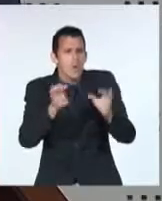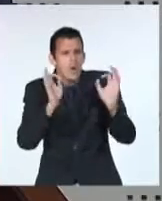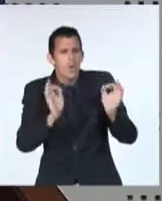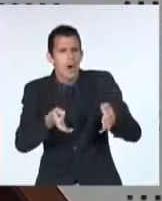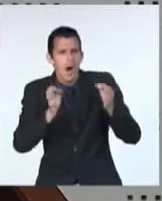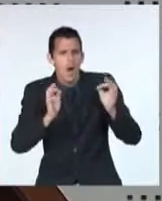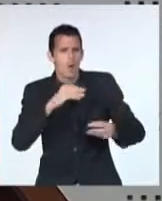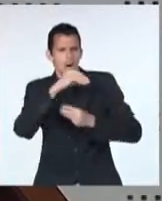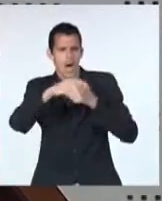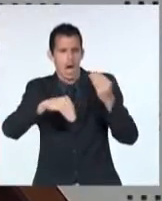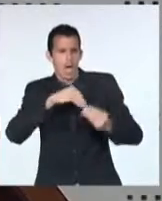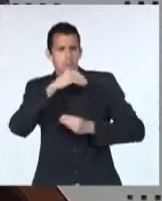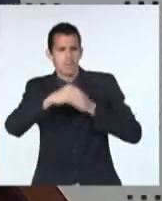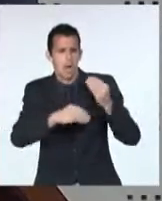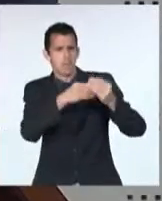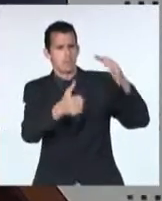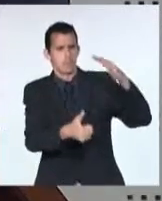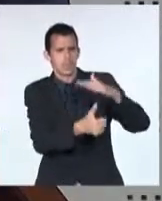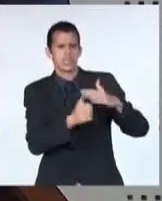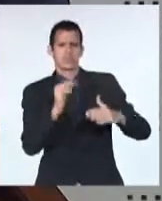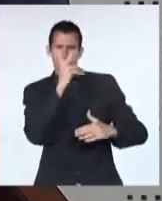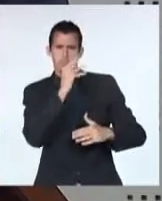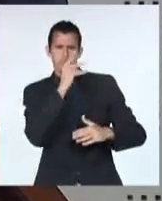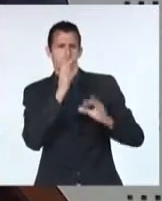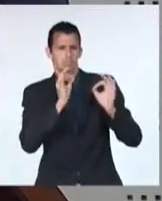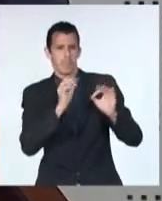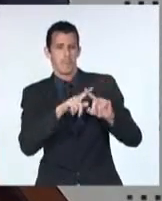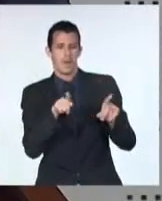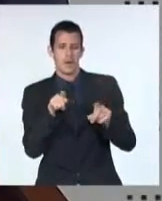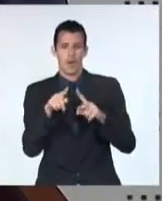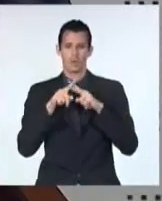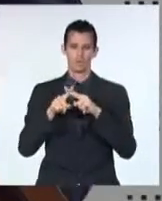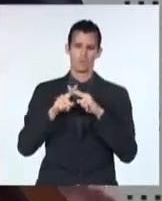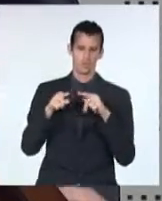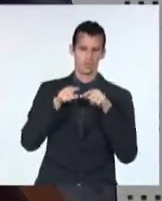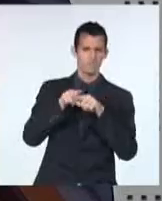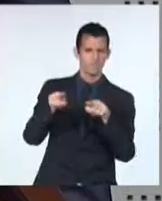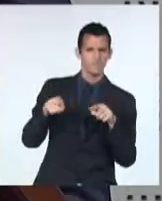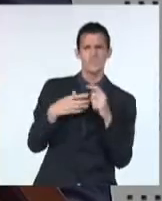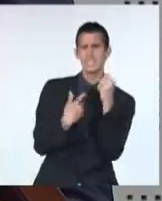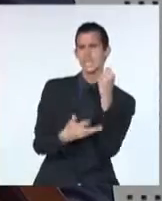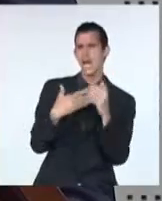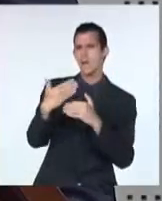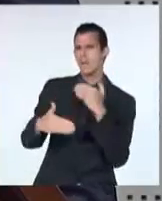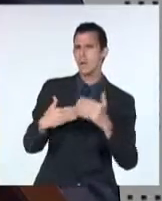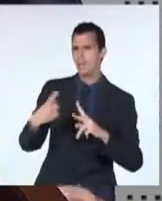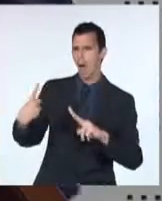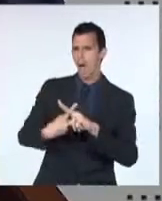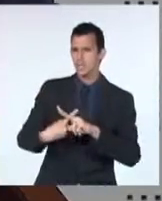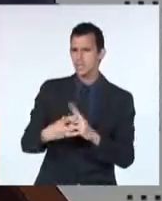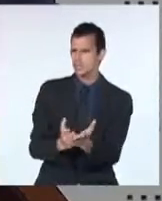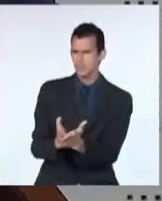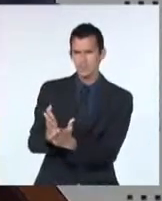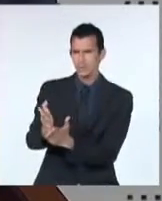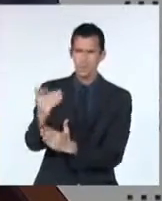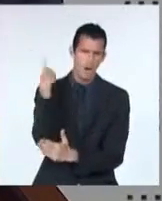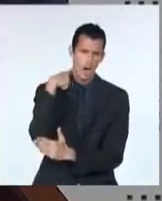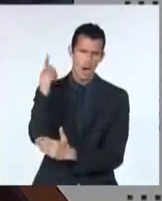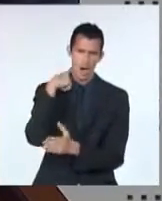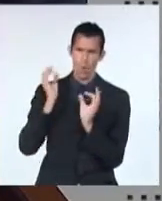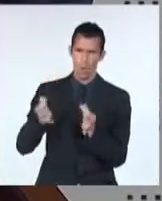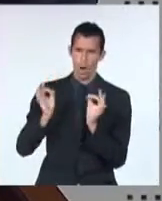Hace casi 60 años fue la comunión de dificultades y la esperanza de que juntos podríamos enfrentarlos y